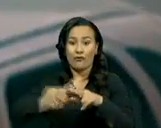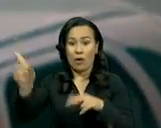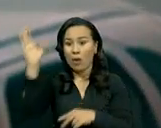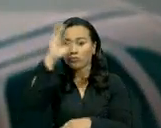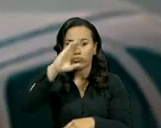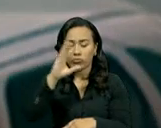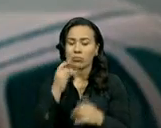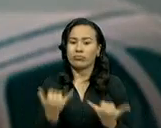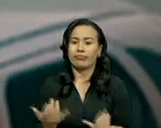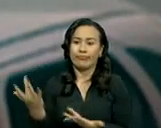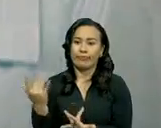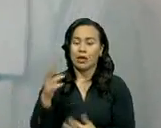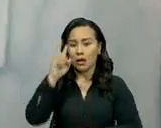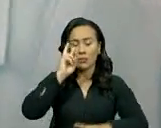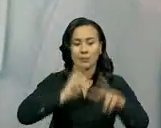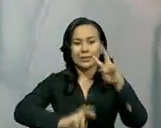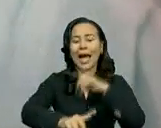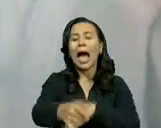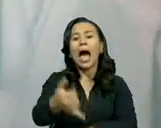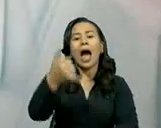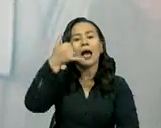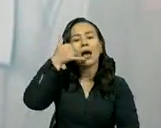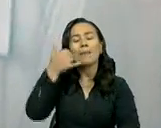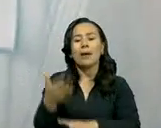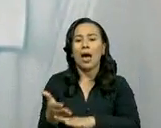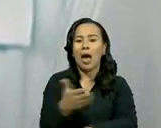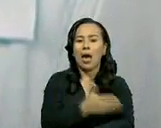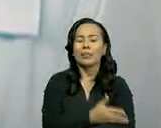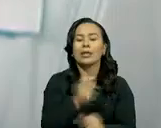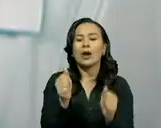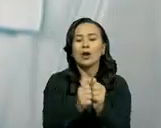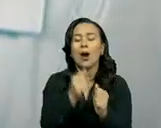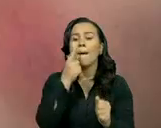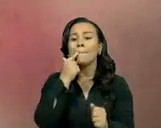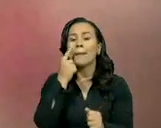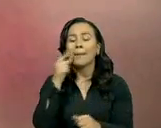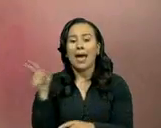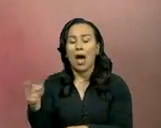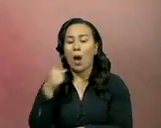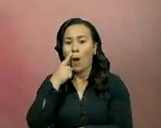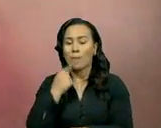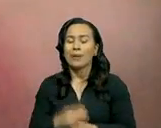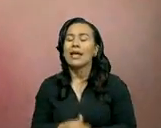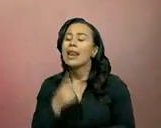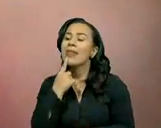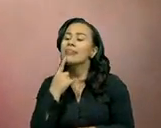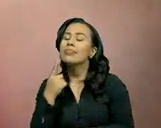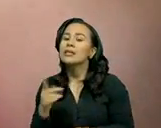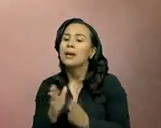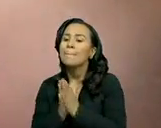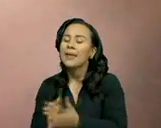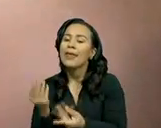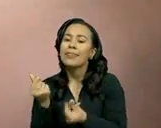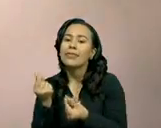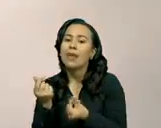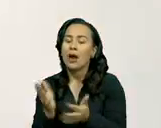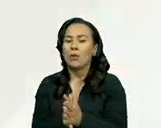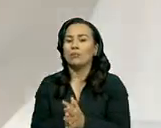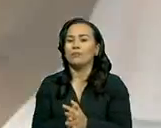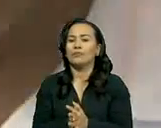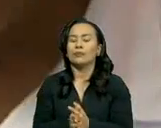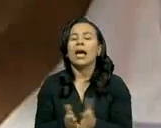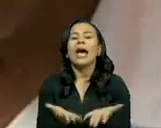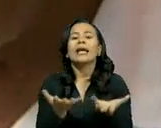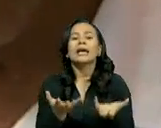la policía se comunicaron vía telefónica con el padre de Luis solamente para pedirles dinero. Que